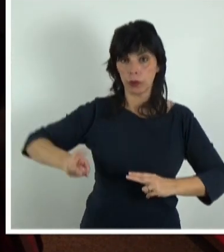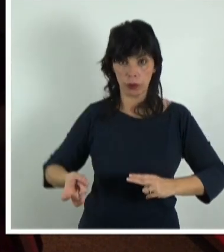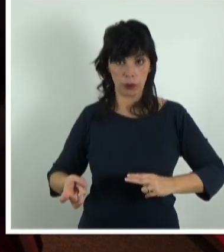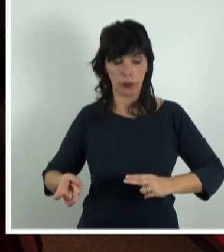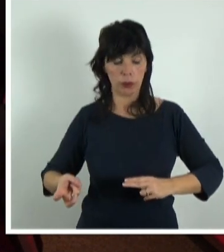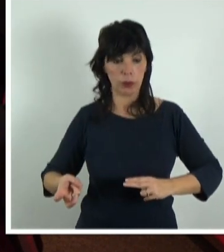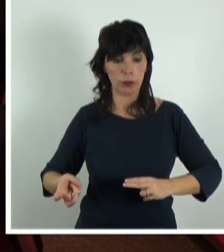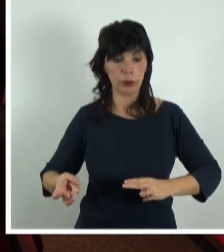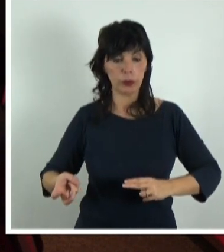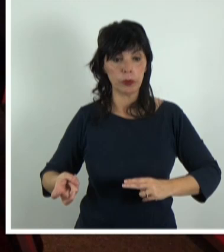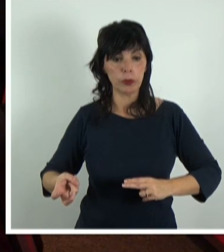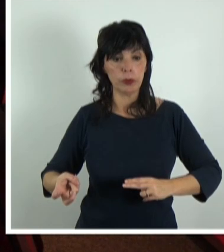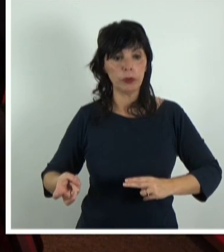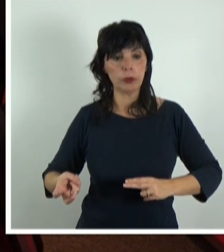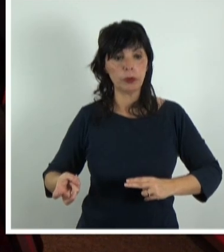en 1